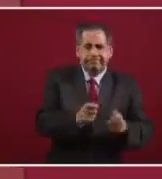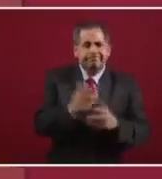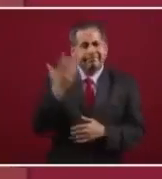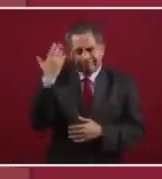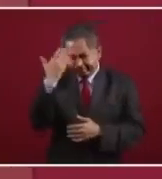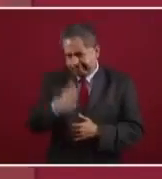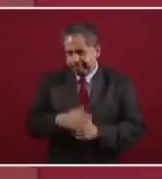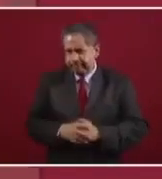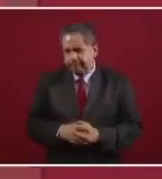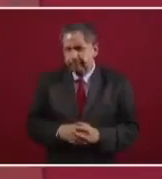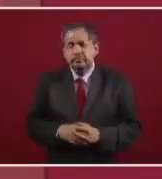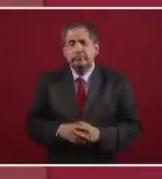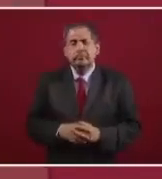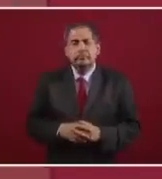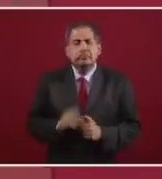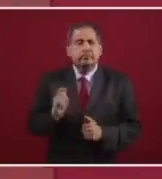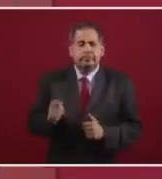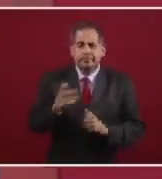En este caso,